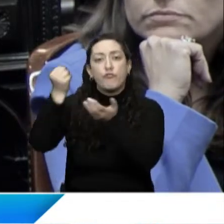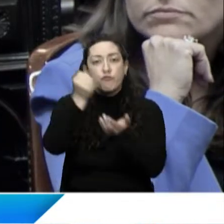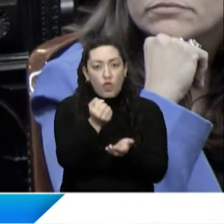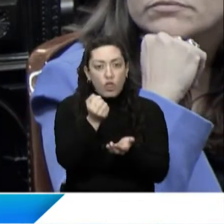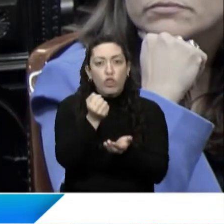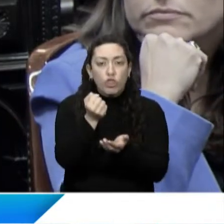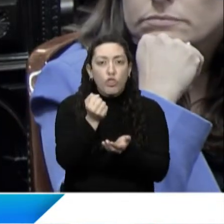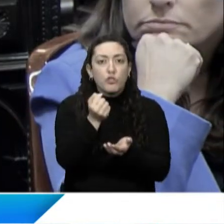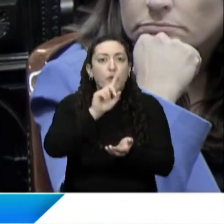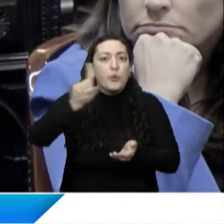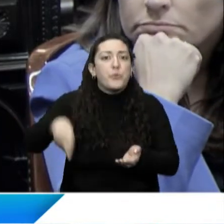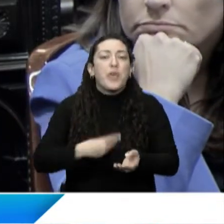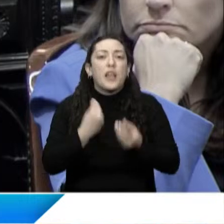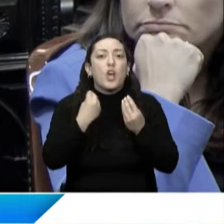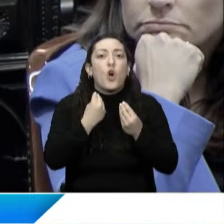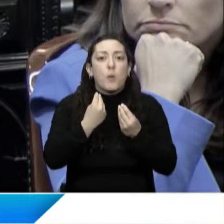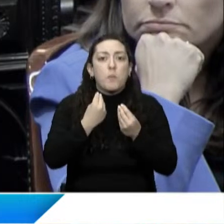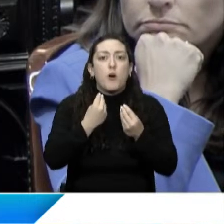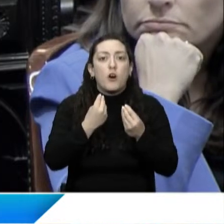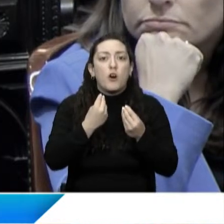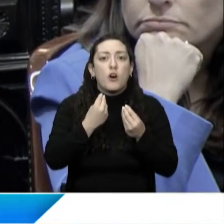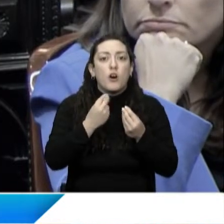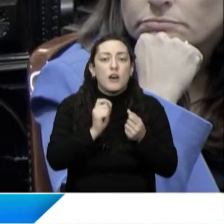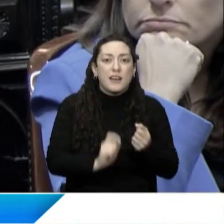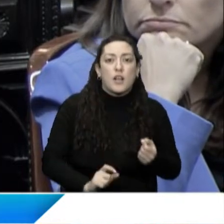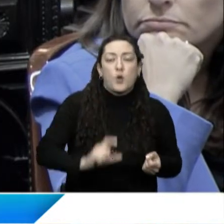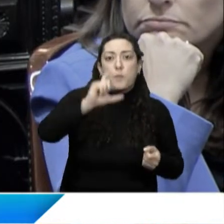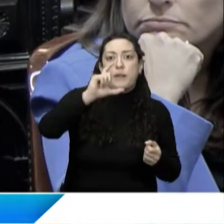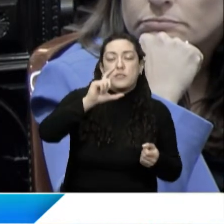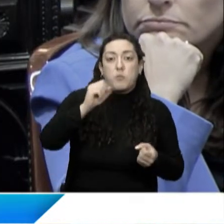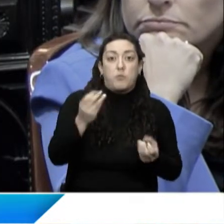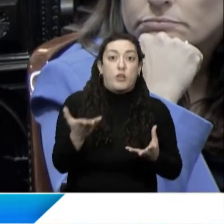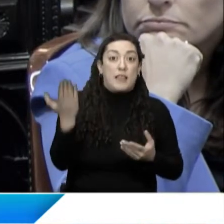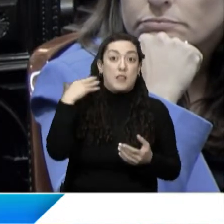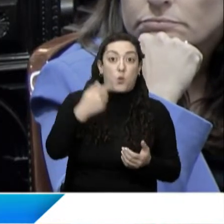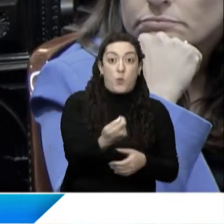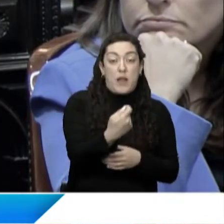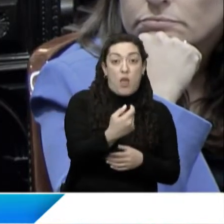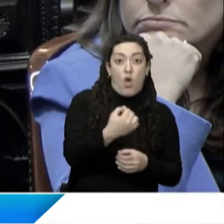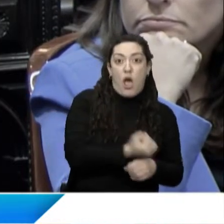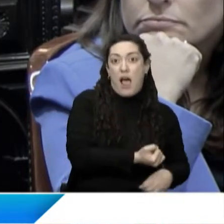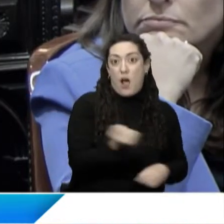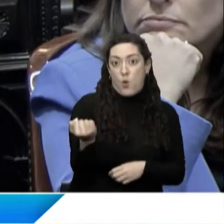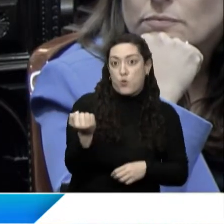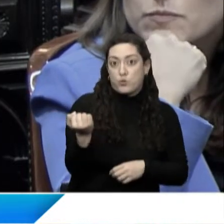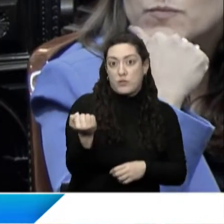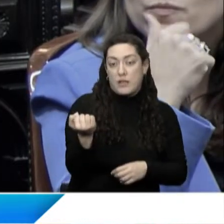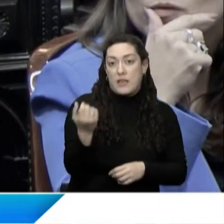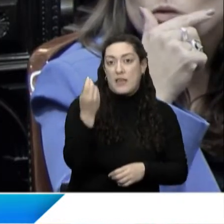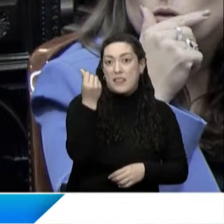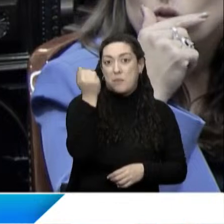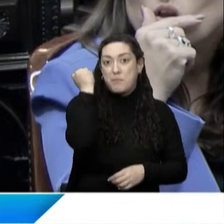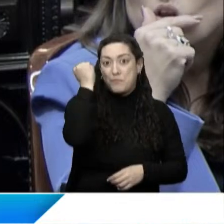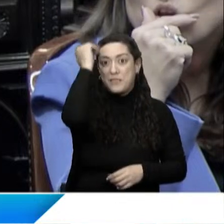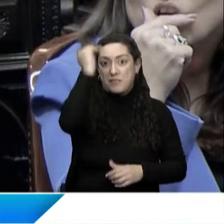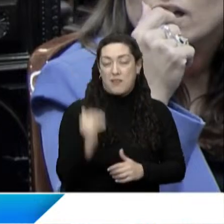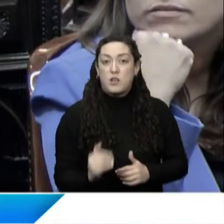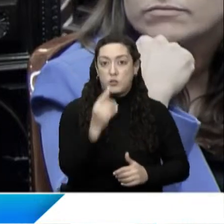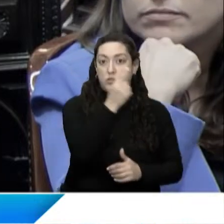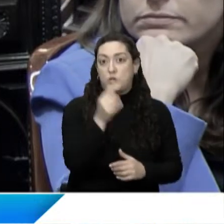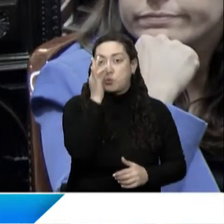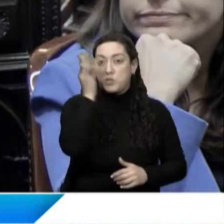donde uno pretendía esta recuperación en parte de un feroz ajuste que recibieron los jubilados después de una devaluación de más del